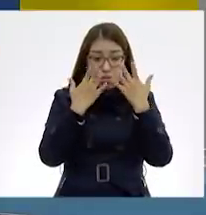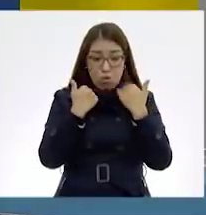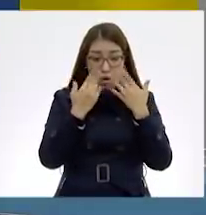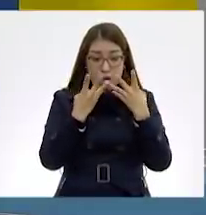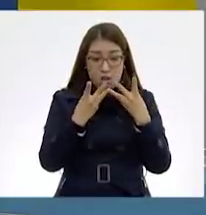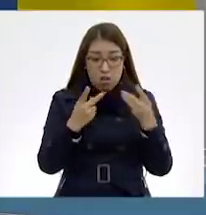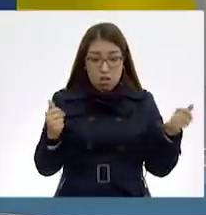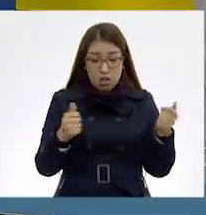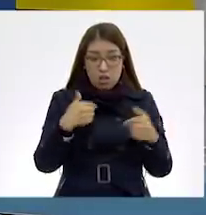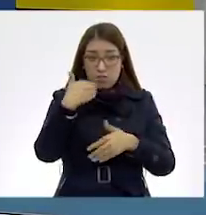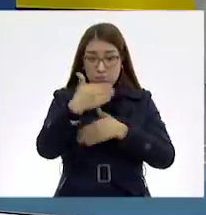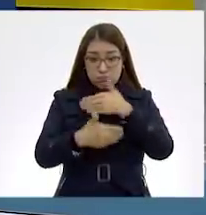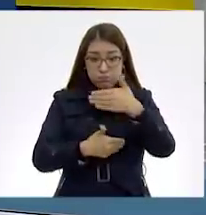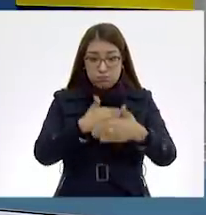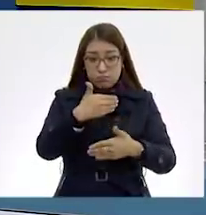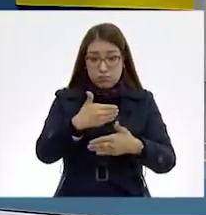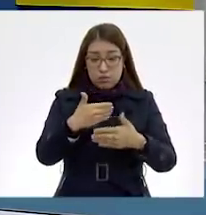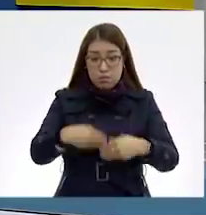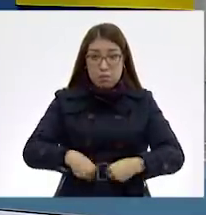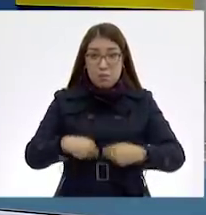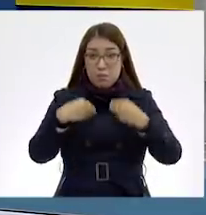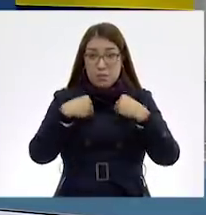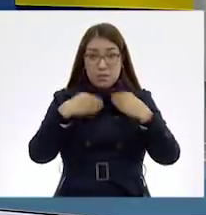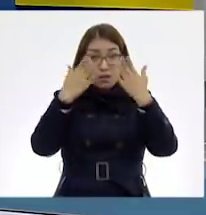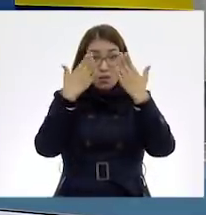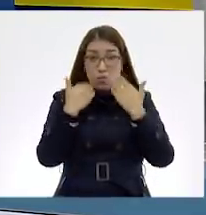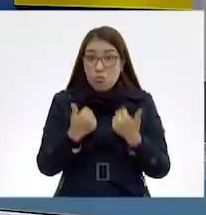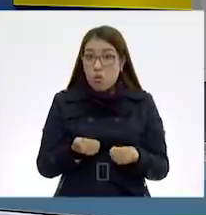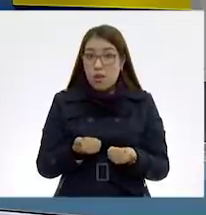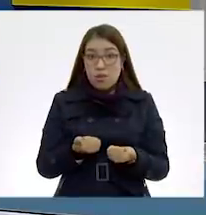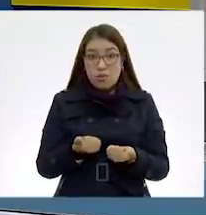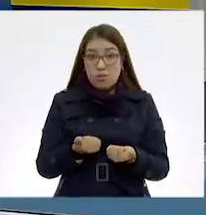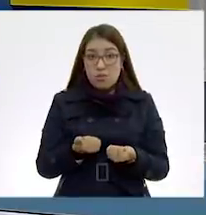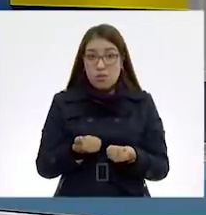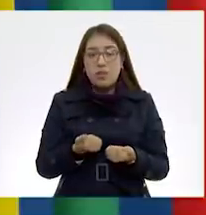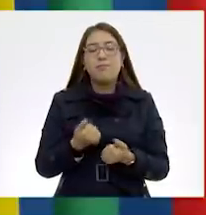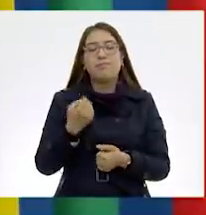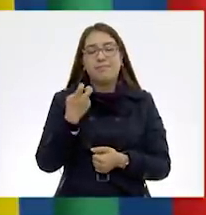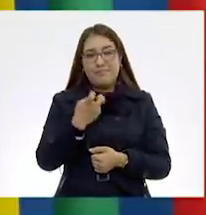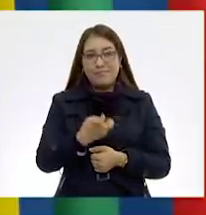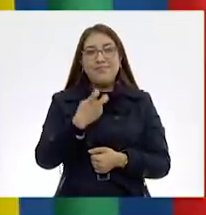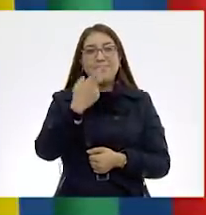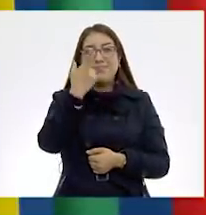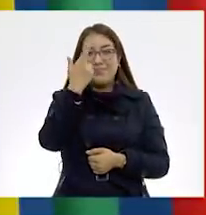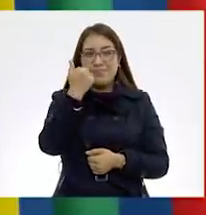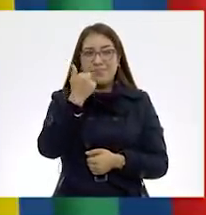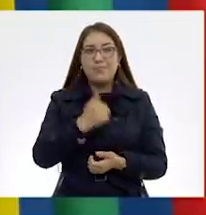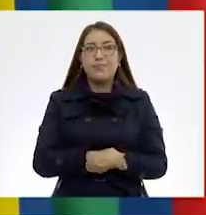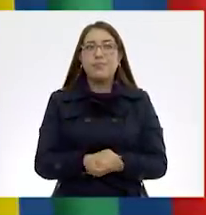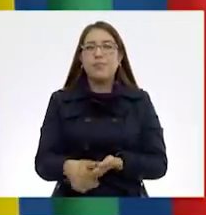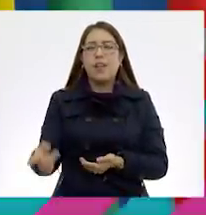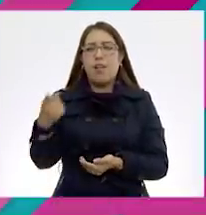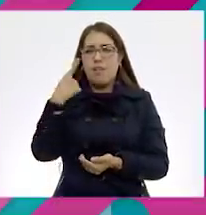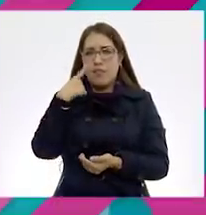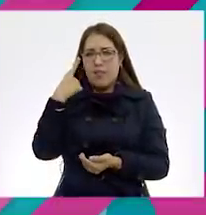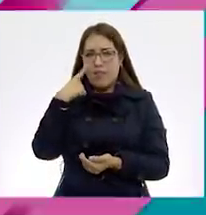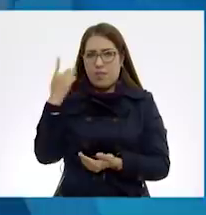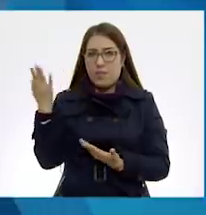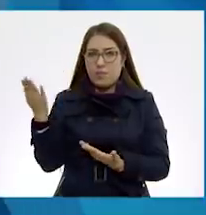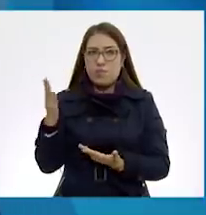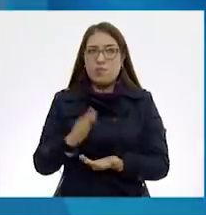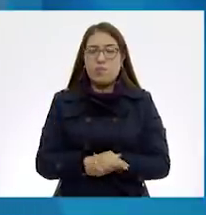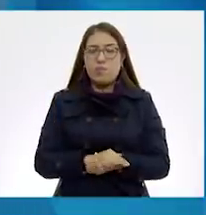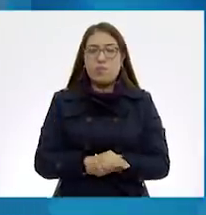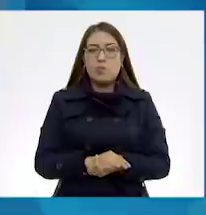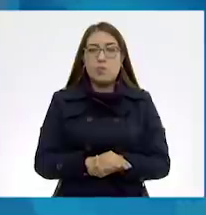los procesos biológicos necesarios para la reproducción de la vida, ¿no? Correcto, Alfonso. Fíjate, los seres